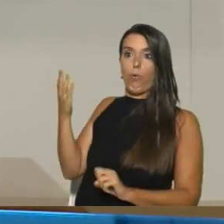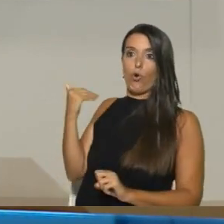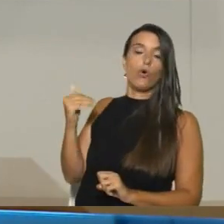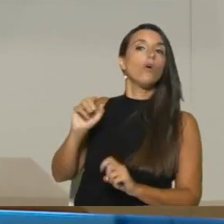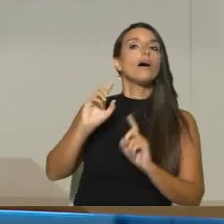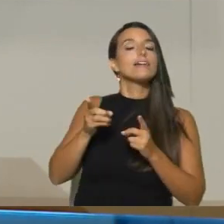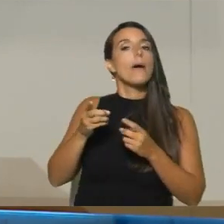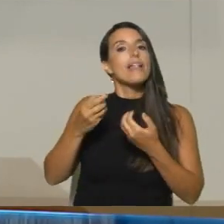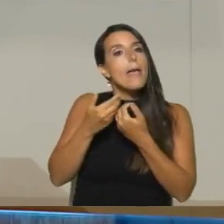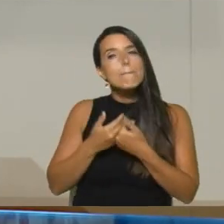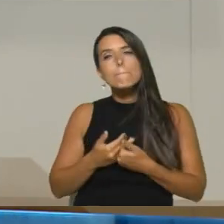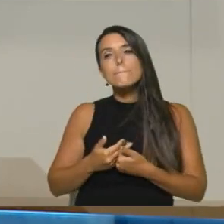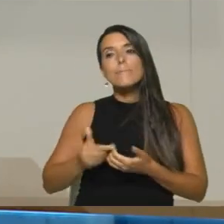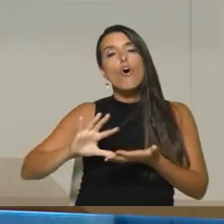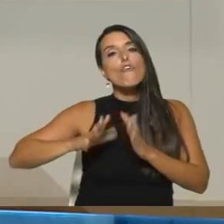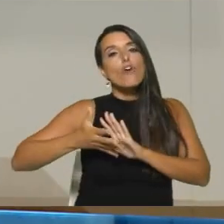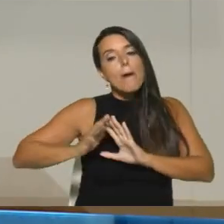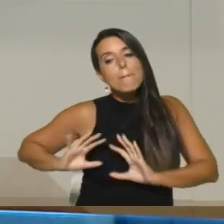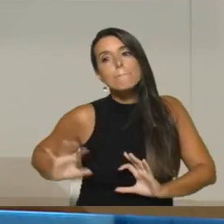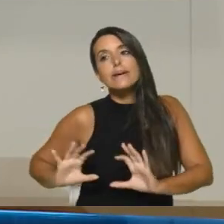alfombraron claramente el camino para junio